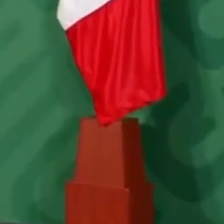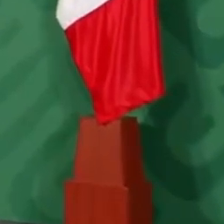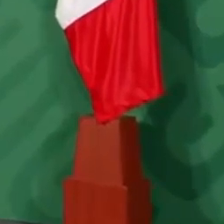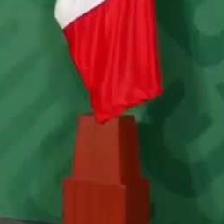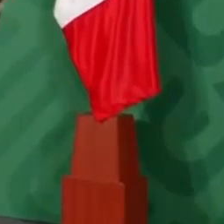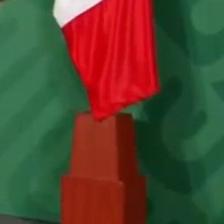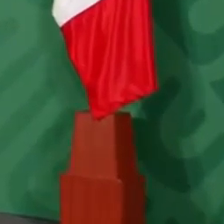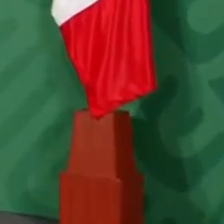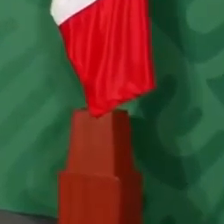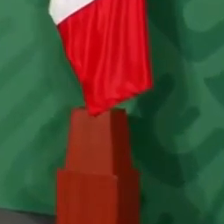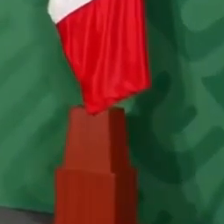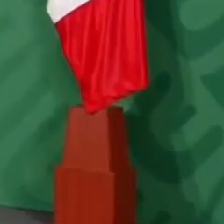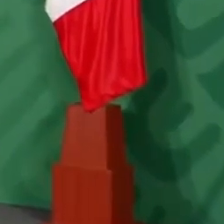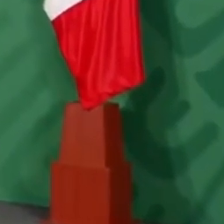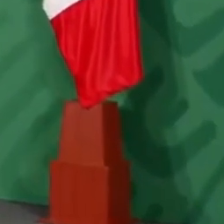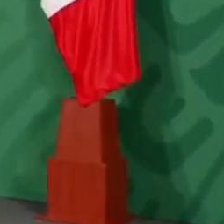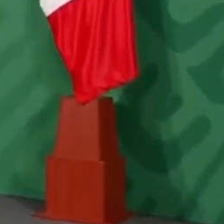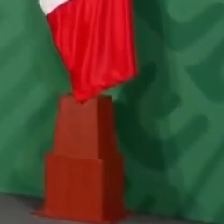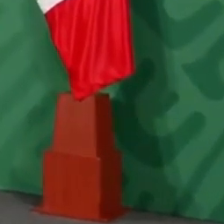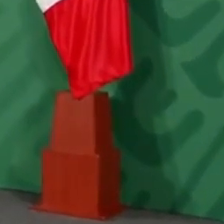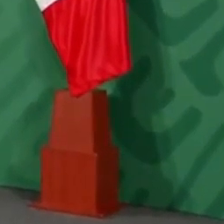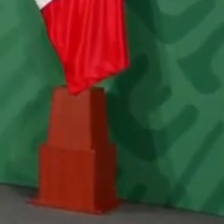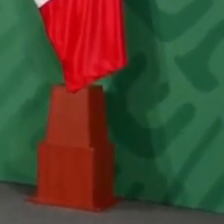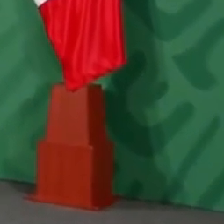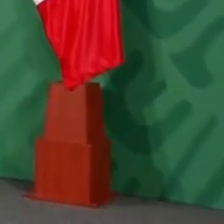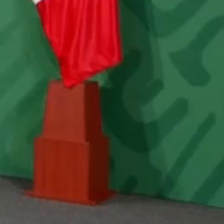que a una empresa.